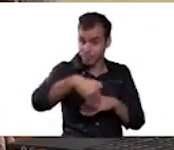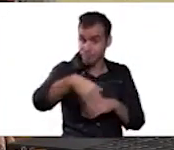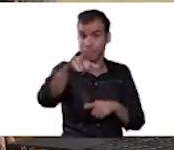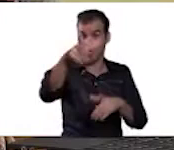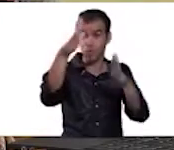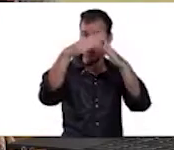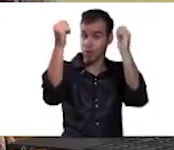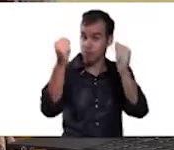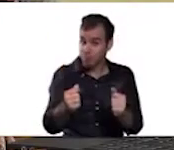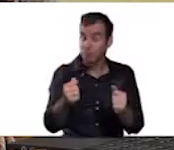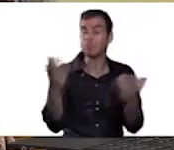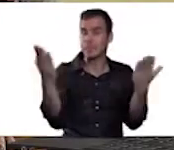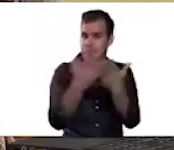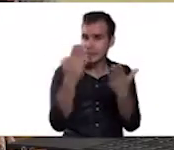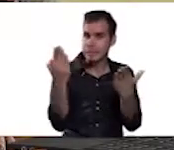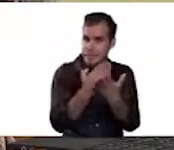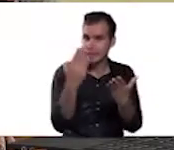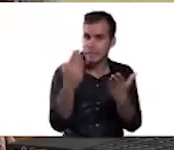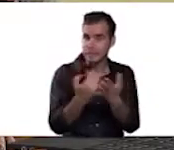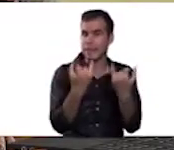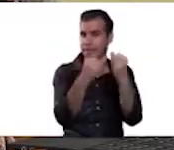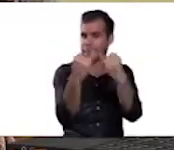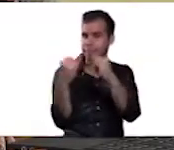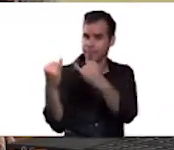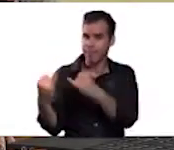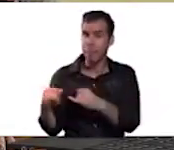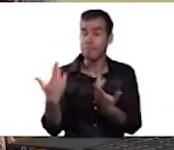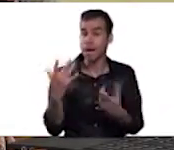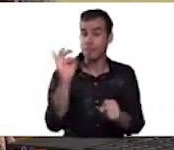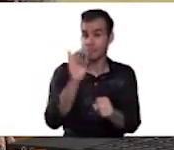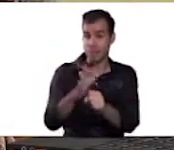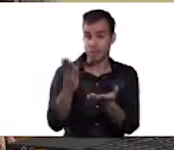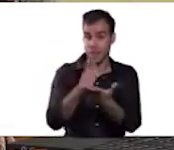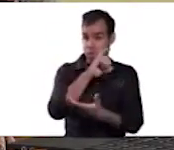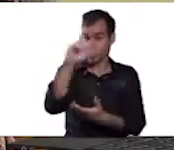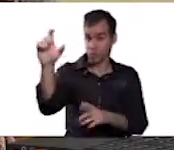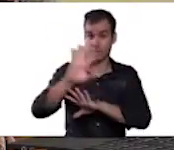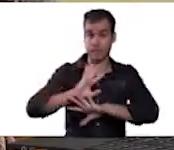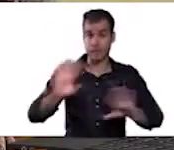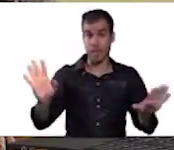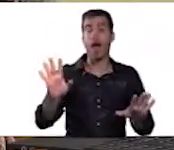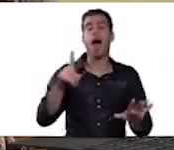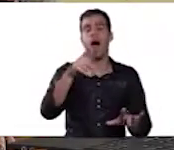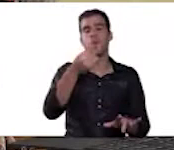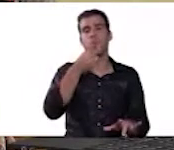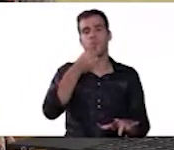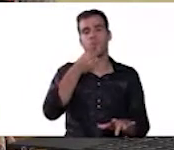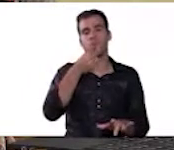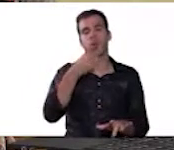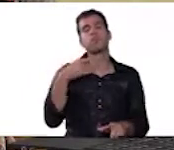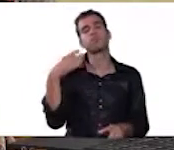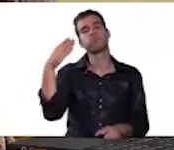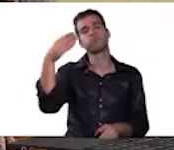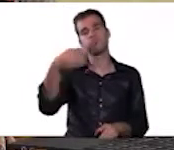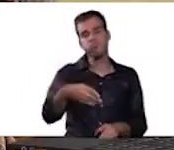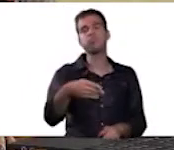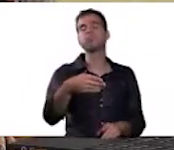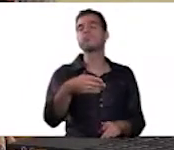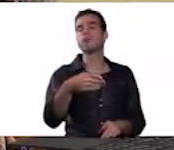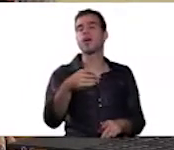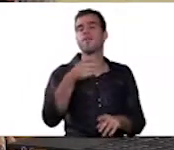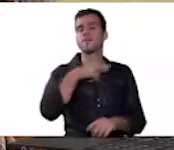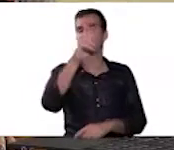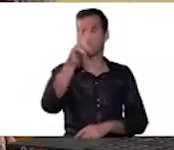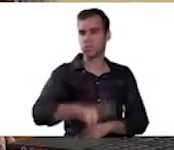estudio independiente para cuando se incorporen estén en condiciones de presentarse a sus trabajos